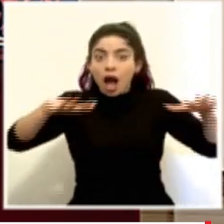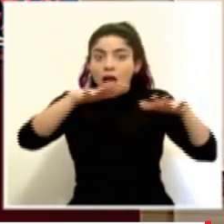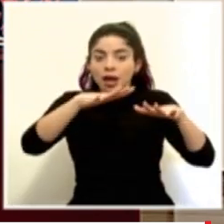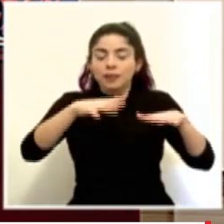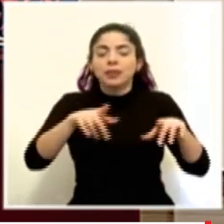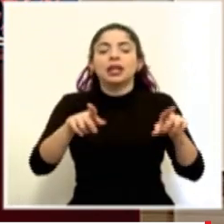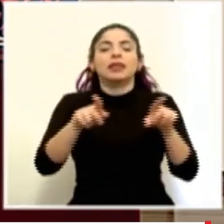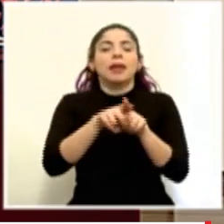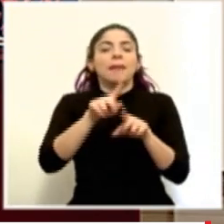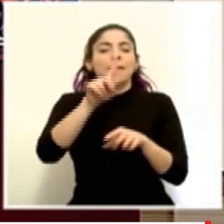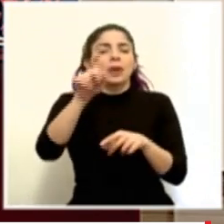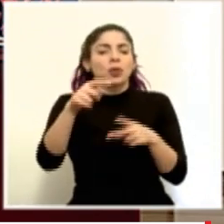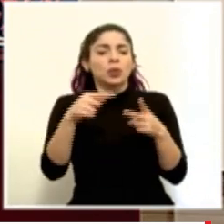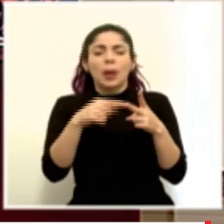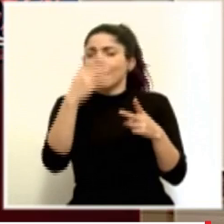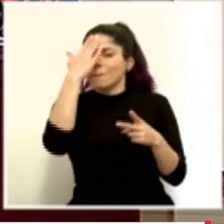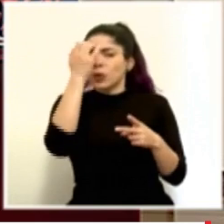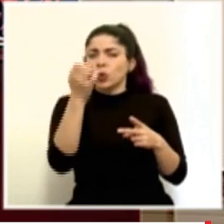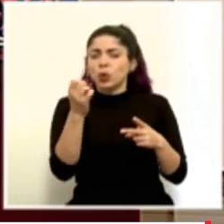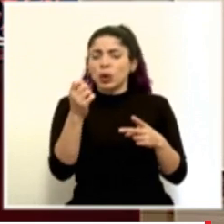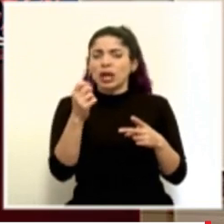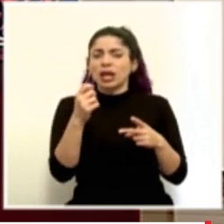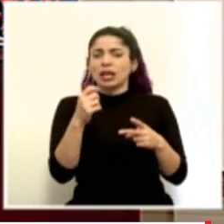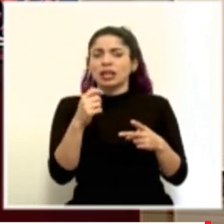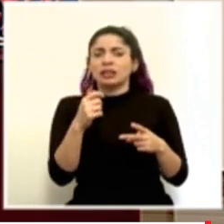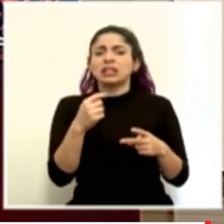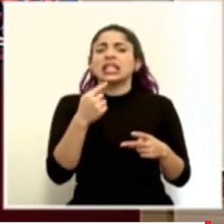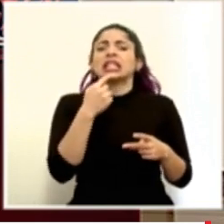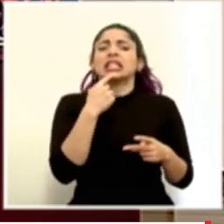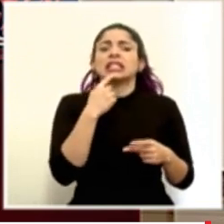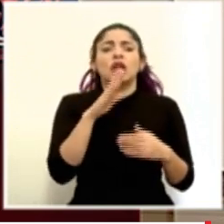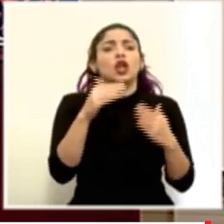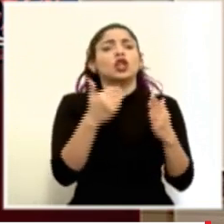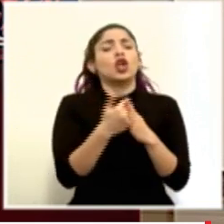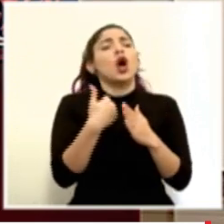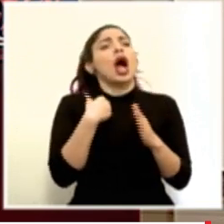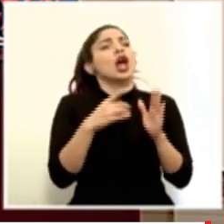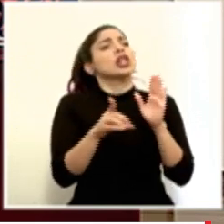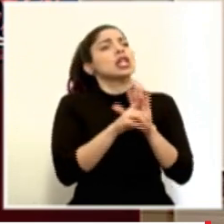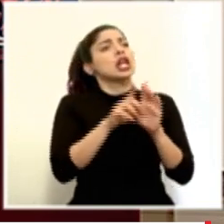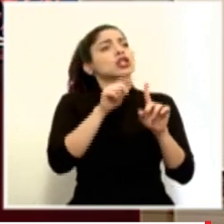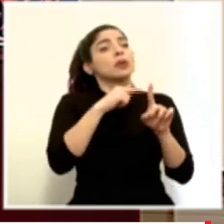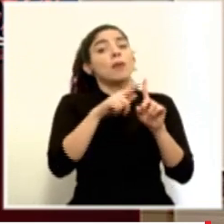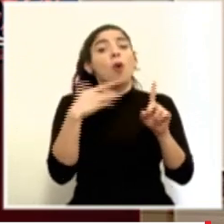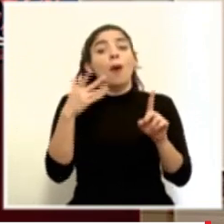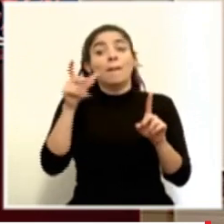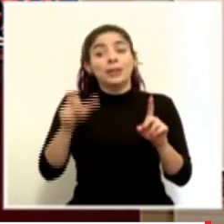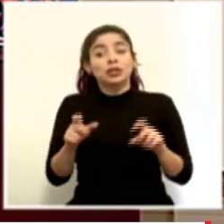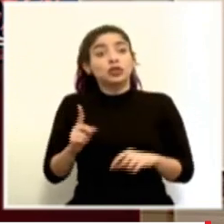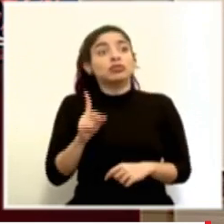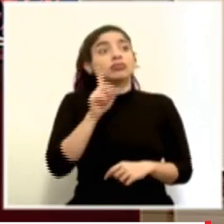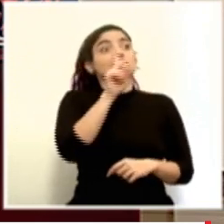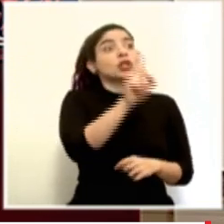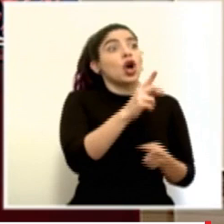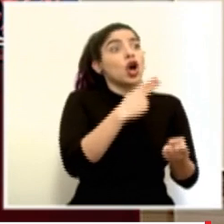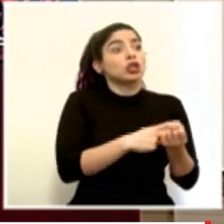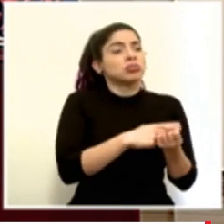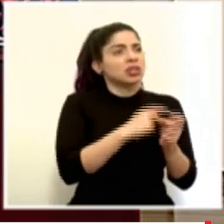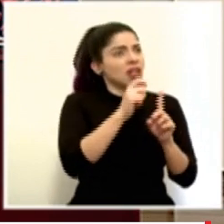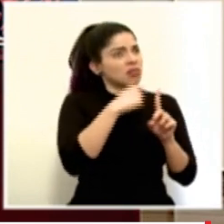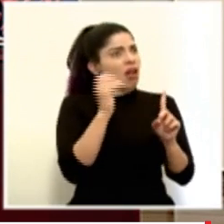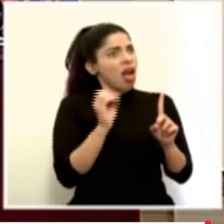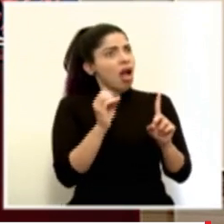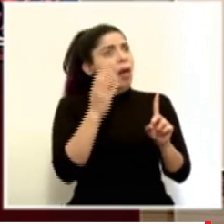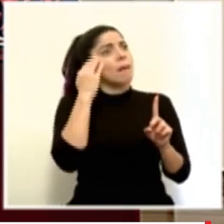consulta que por qué se fingen que todos tienen derecho a pruebas y a la hora de consultar no se realizan, ya que no son